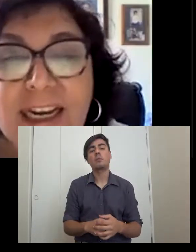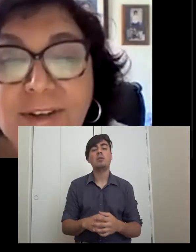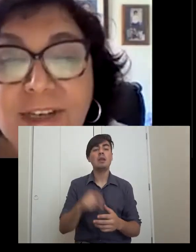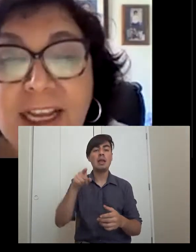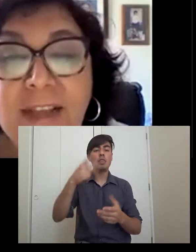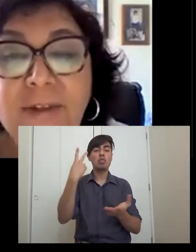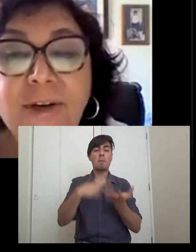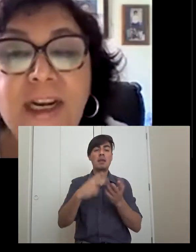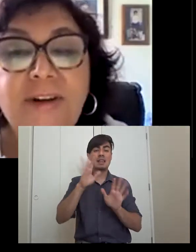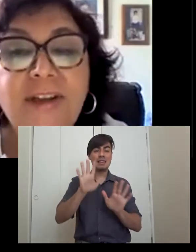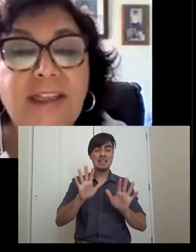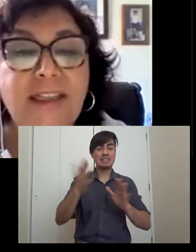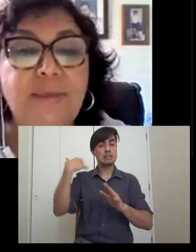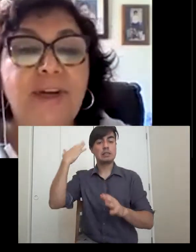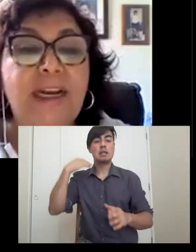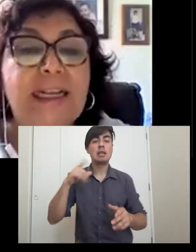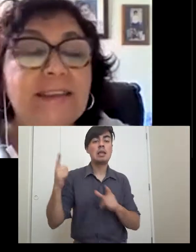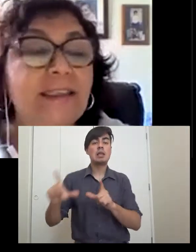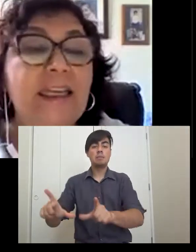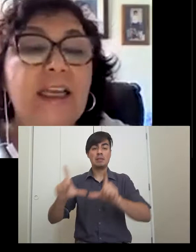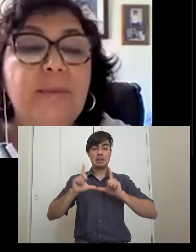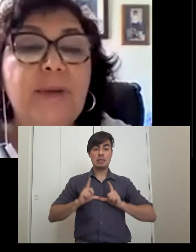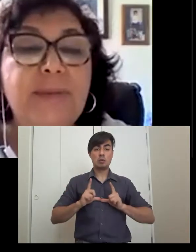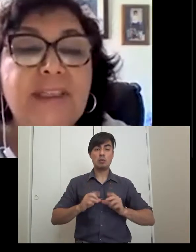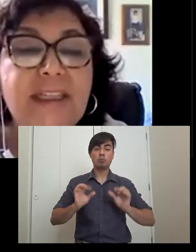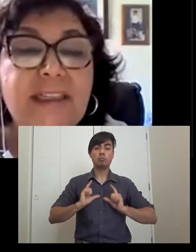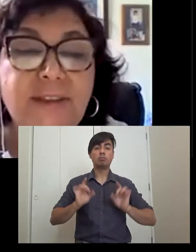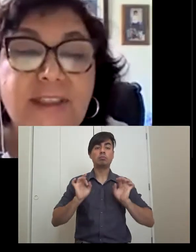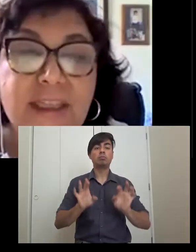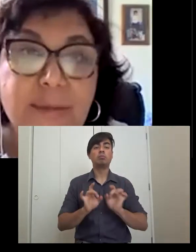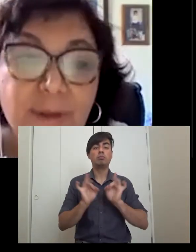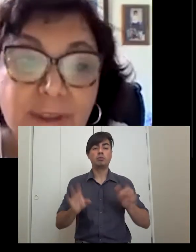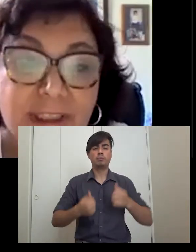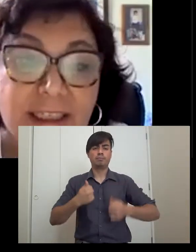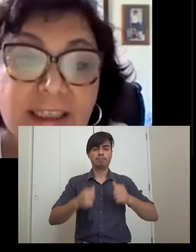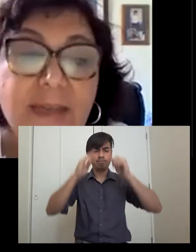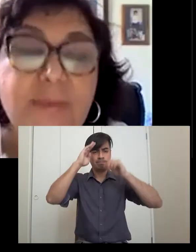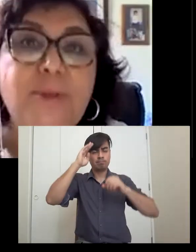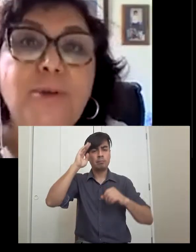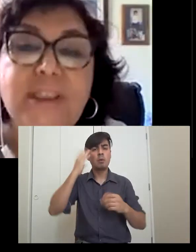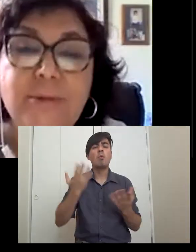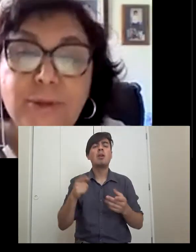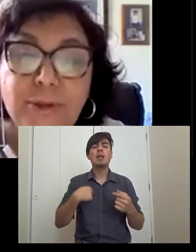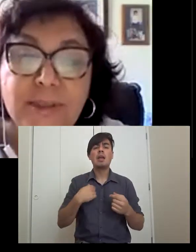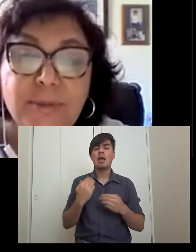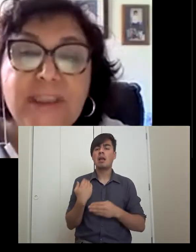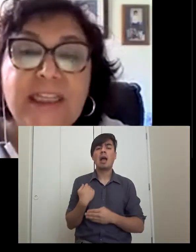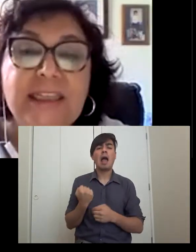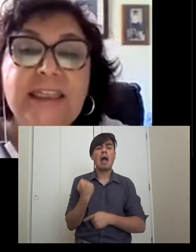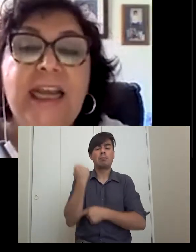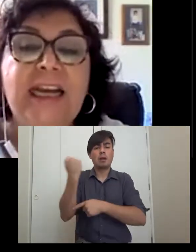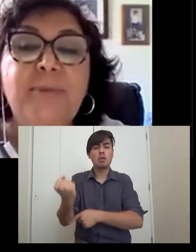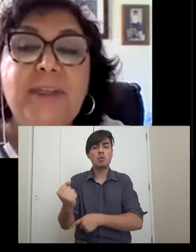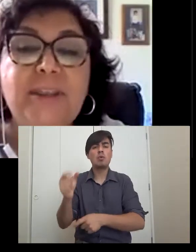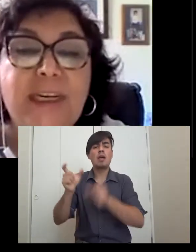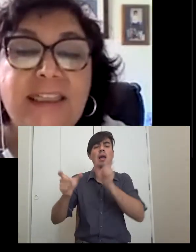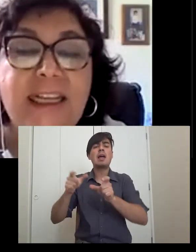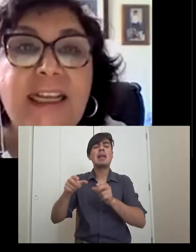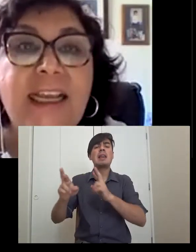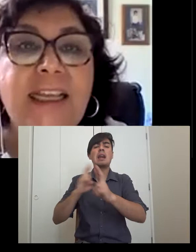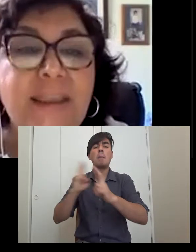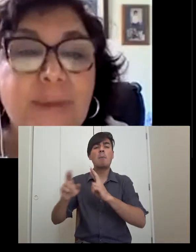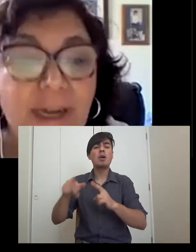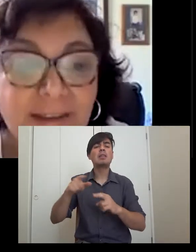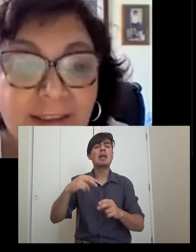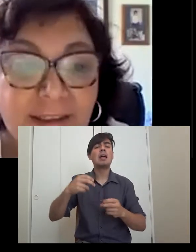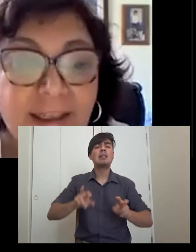fue galardonado con la Orden de Timor-Leste por el presidente José Ramos Horta por su contribución importante a la respuesta humanitaria